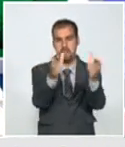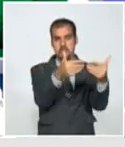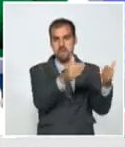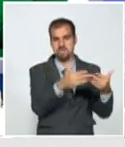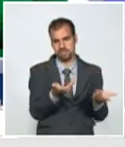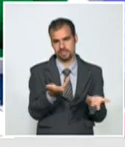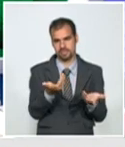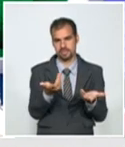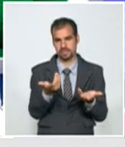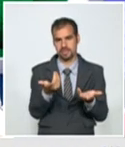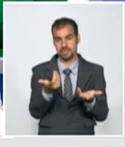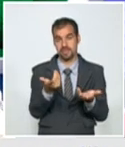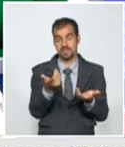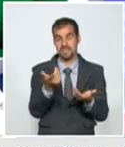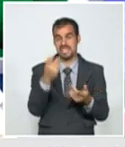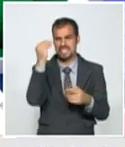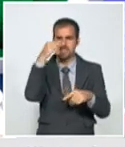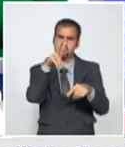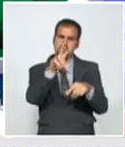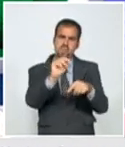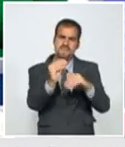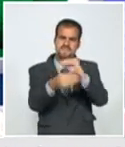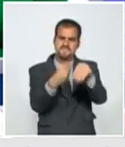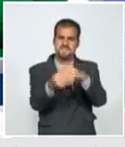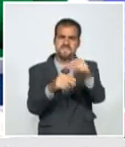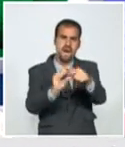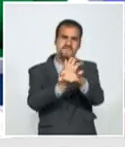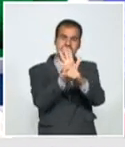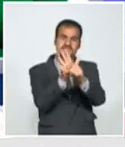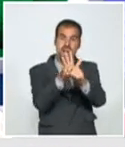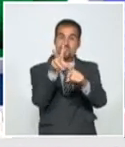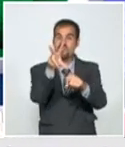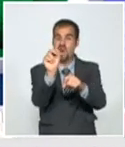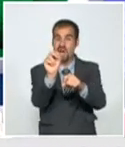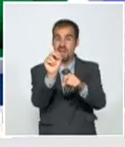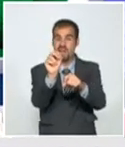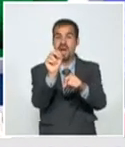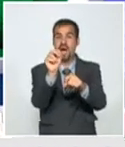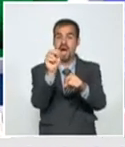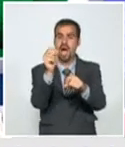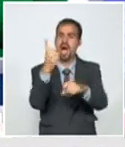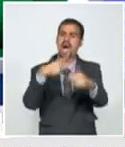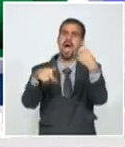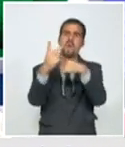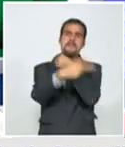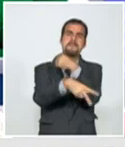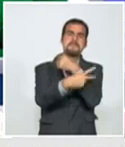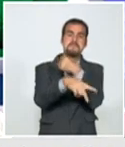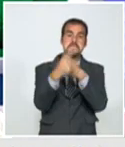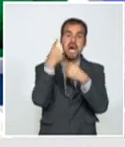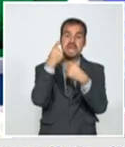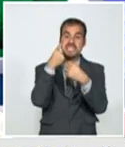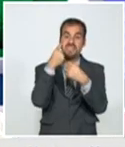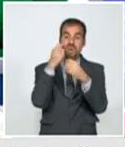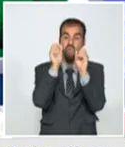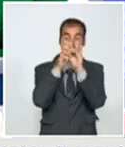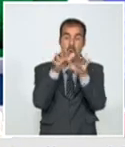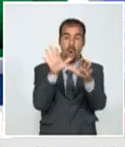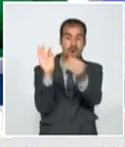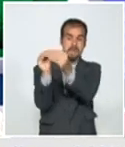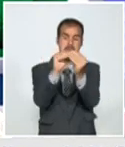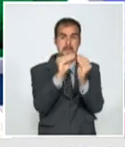las cepas que se han ido identificando en diferentes lugares del mundo. Con esta situación, bueno, pues